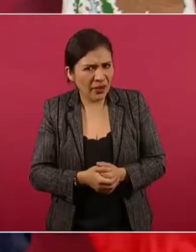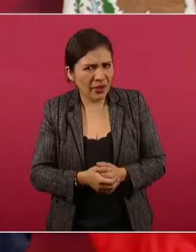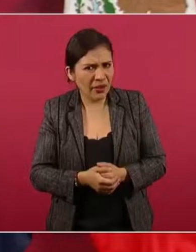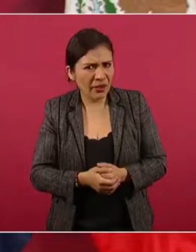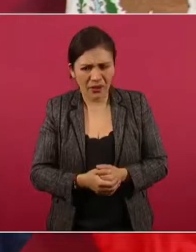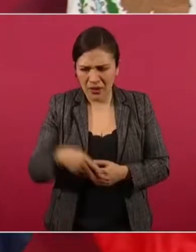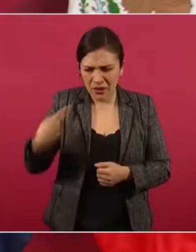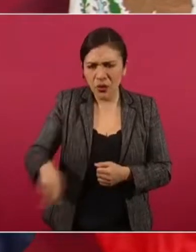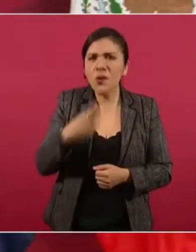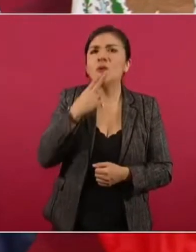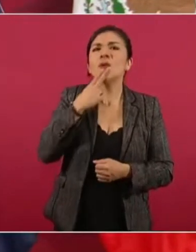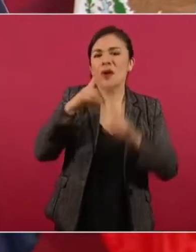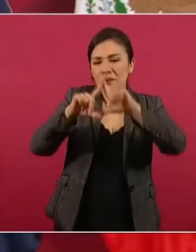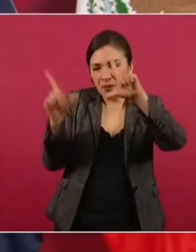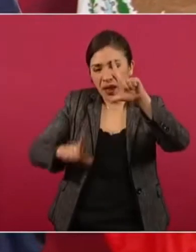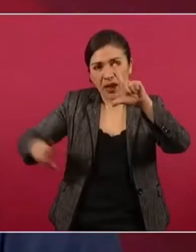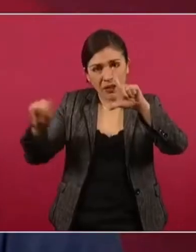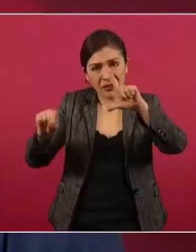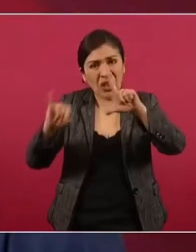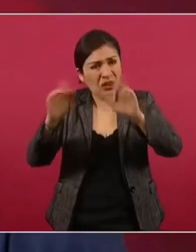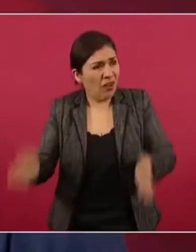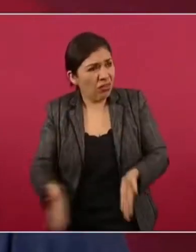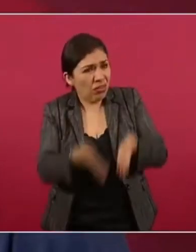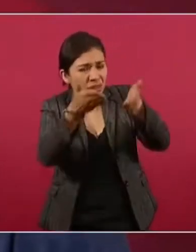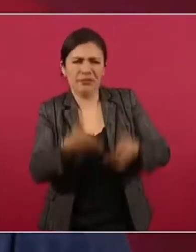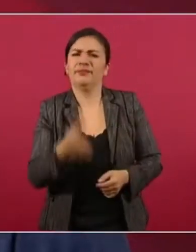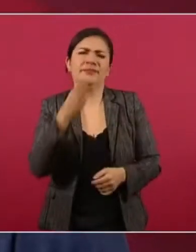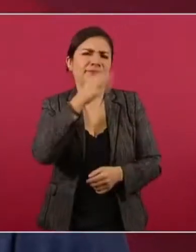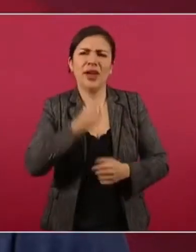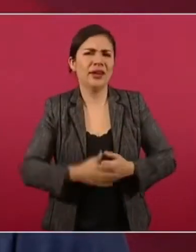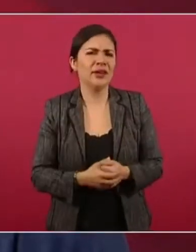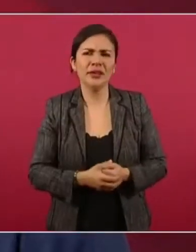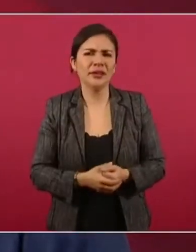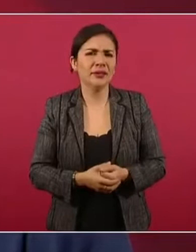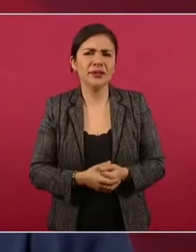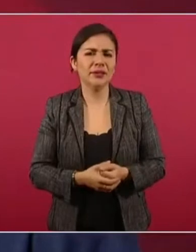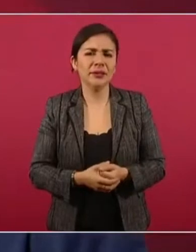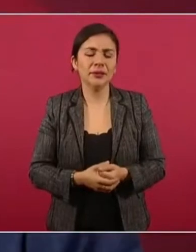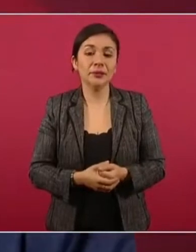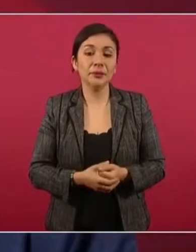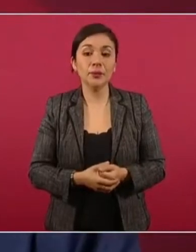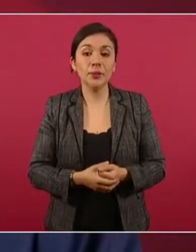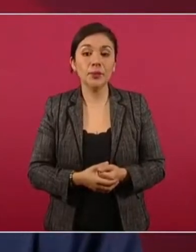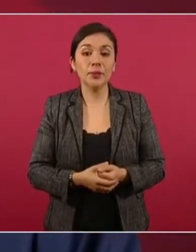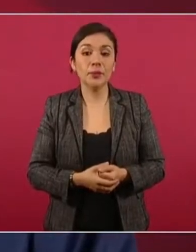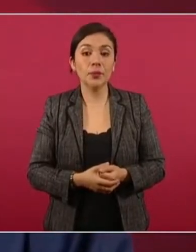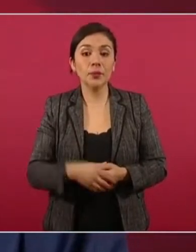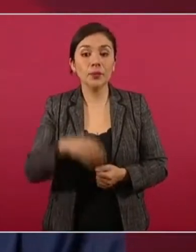nuestra soberanía? y